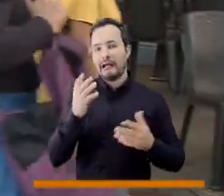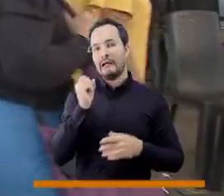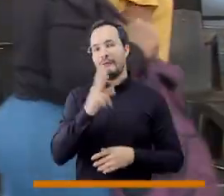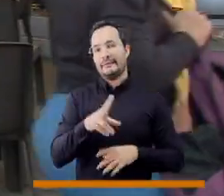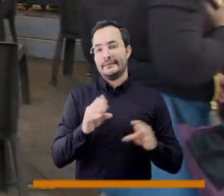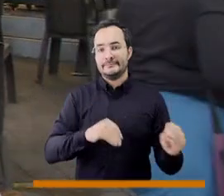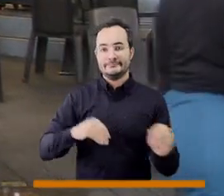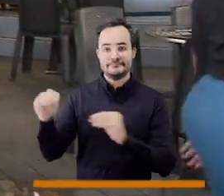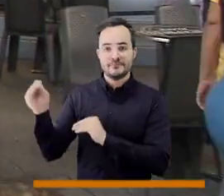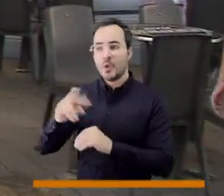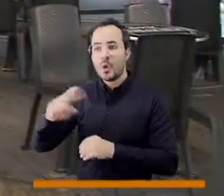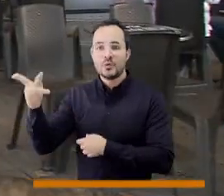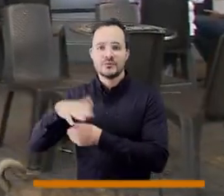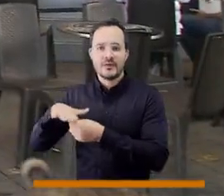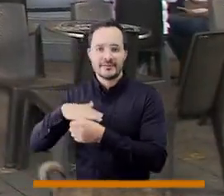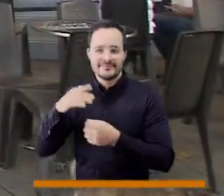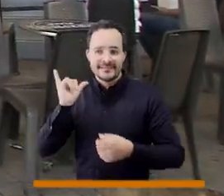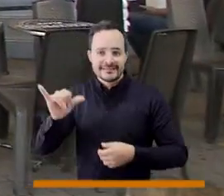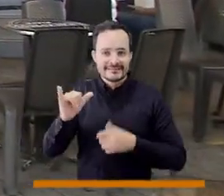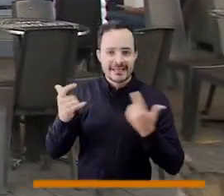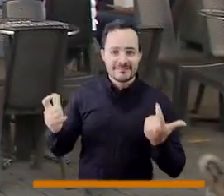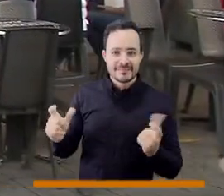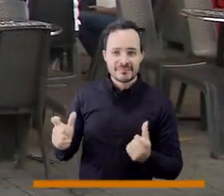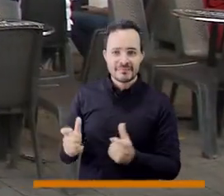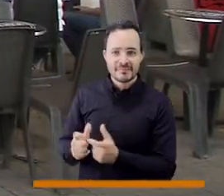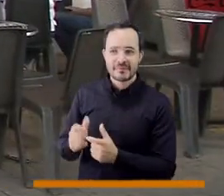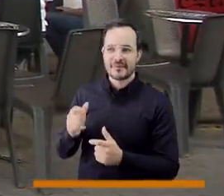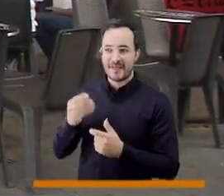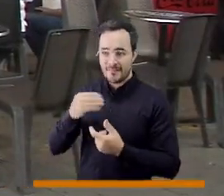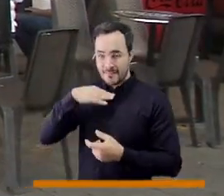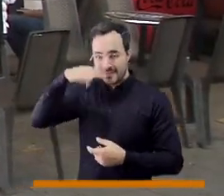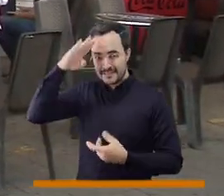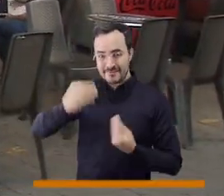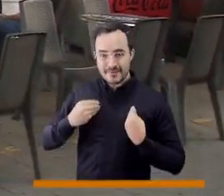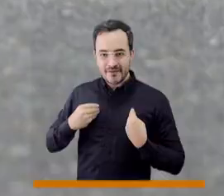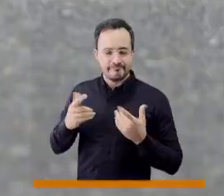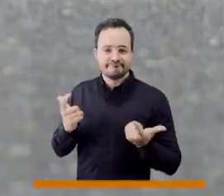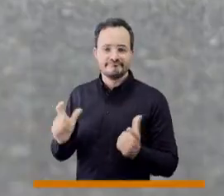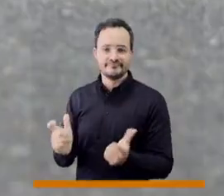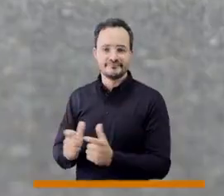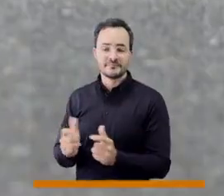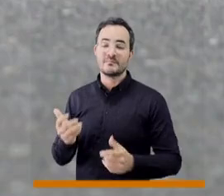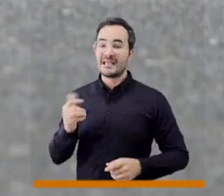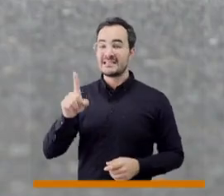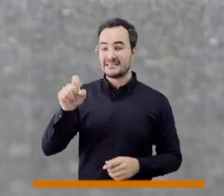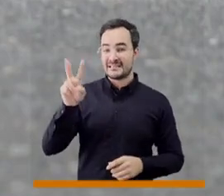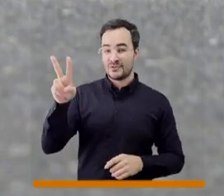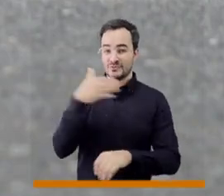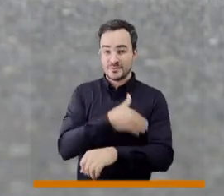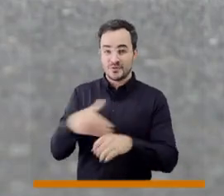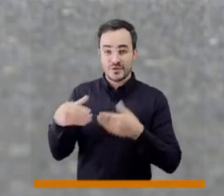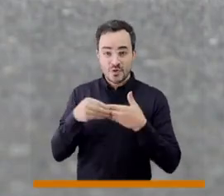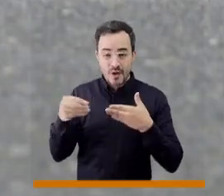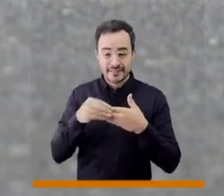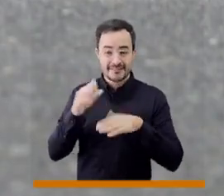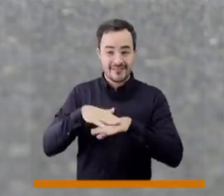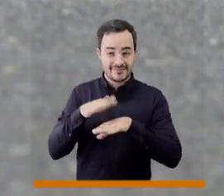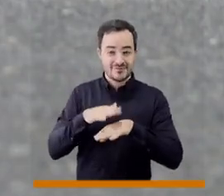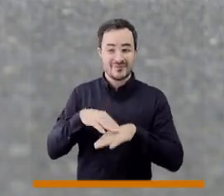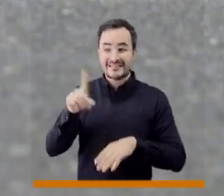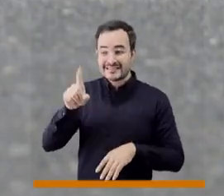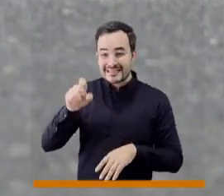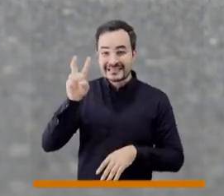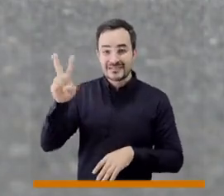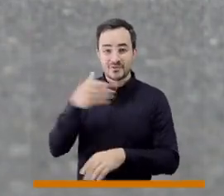le prefiere alquilar al extranjero, pues entonces yo me voy. Pero además hay que decir que cerca de 62